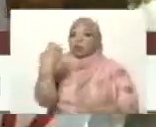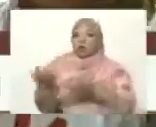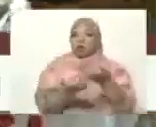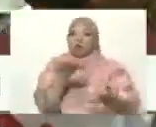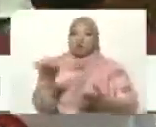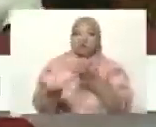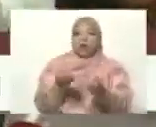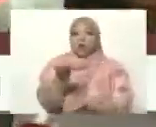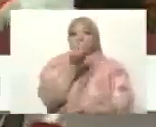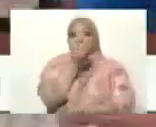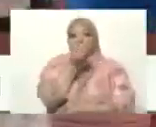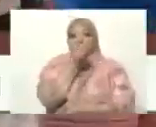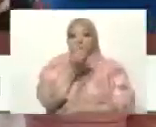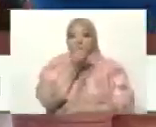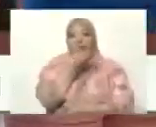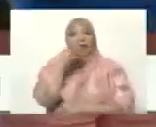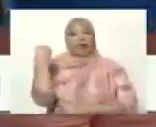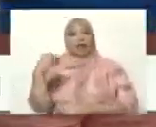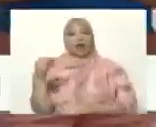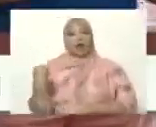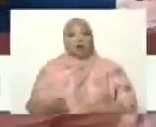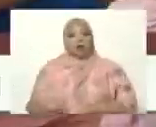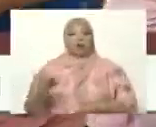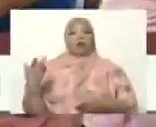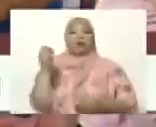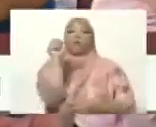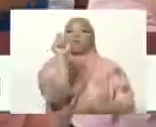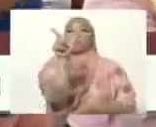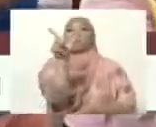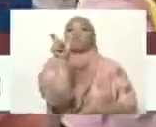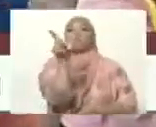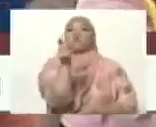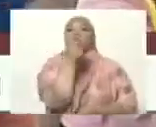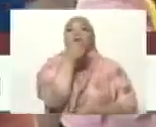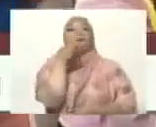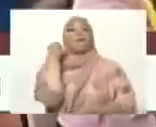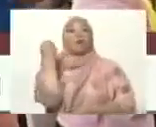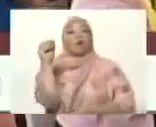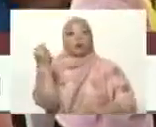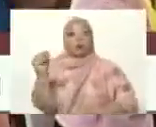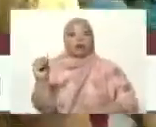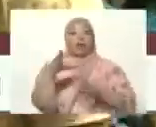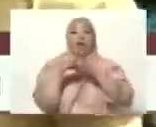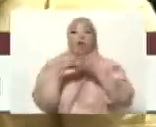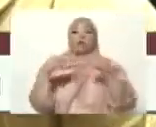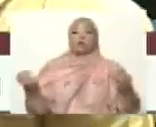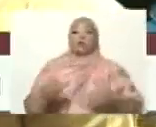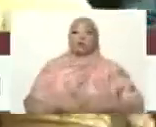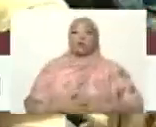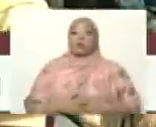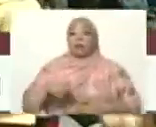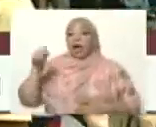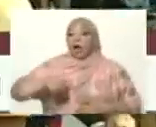allá, y la juventud del partido. La OVE, bueno, está todo el mundo, vamos a hacer una